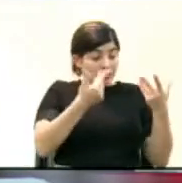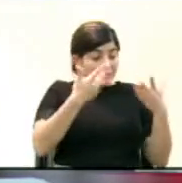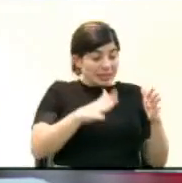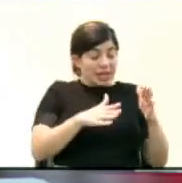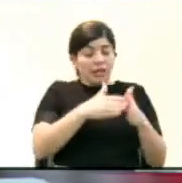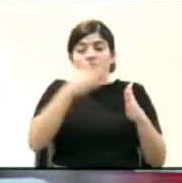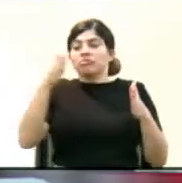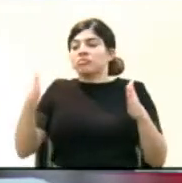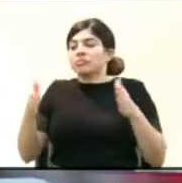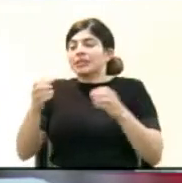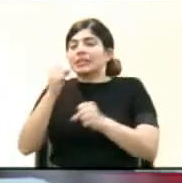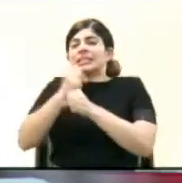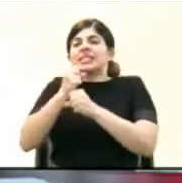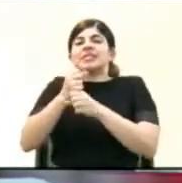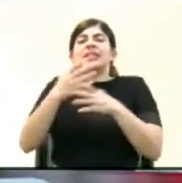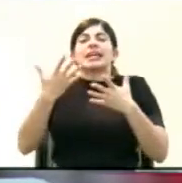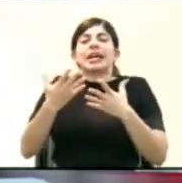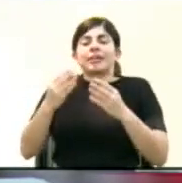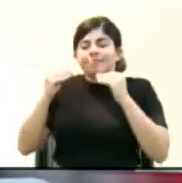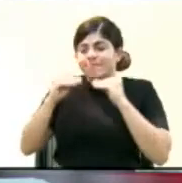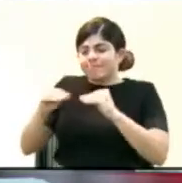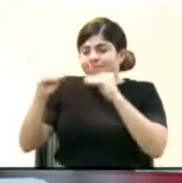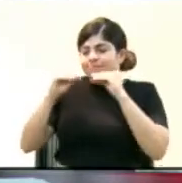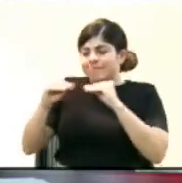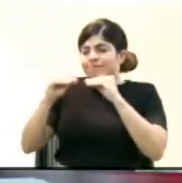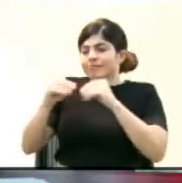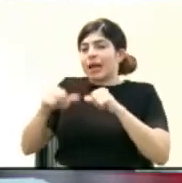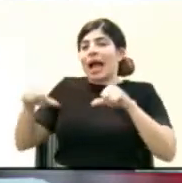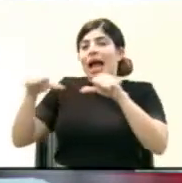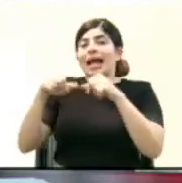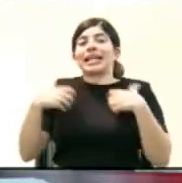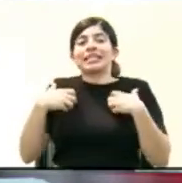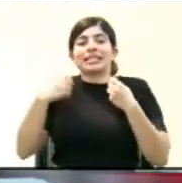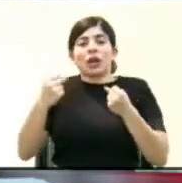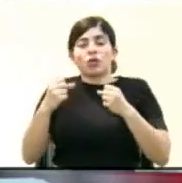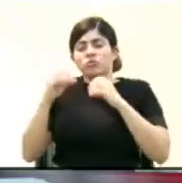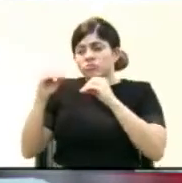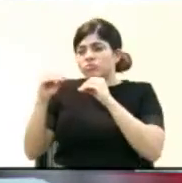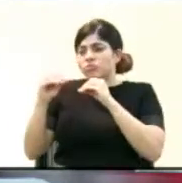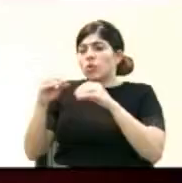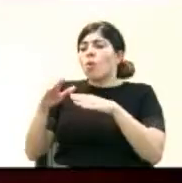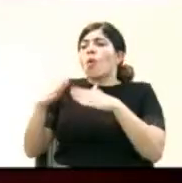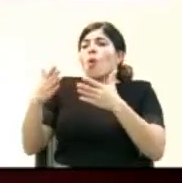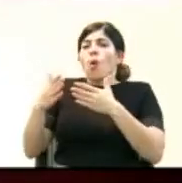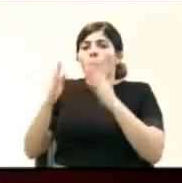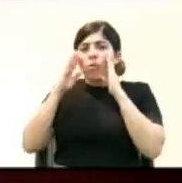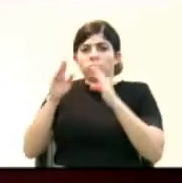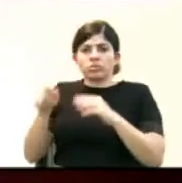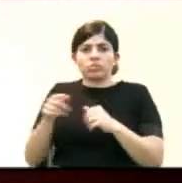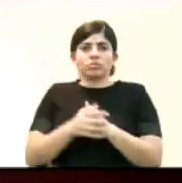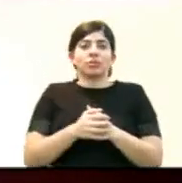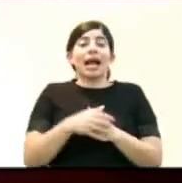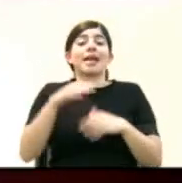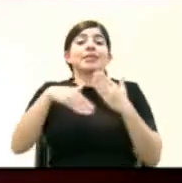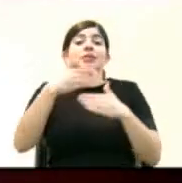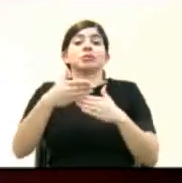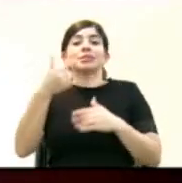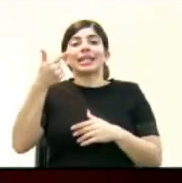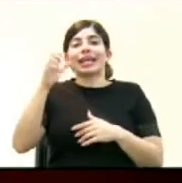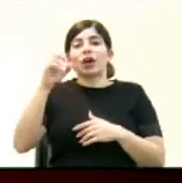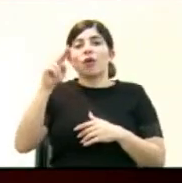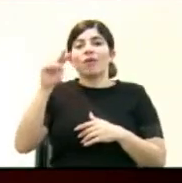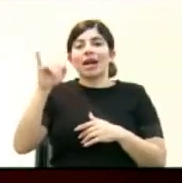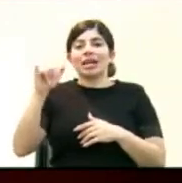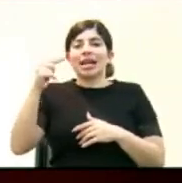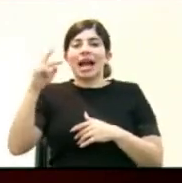gran tarea de formación de recurso humano en el sector salud. Continuamos con el colega Giovanni Garita del medio